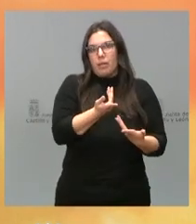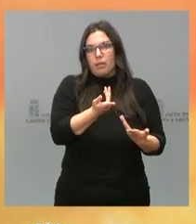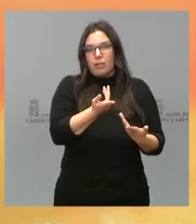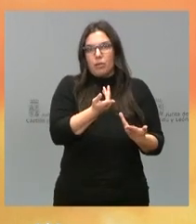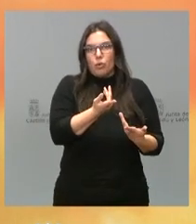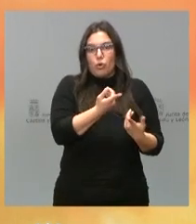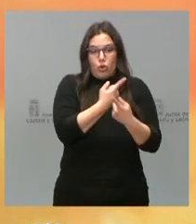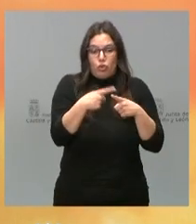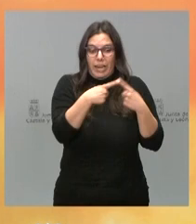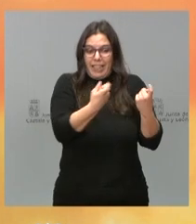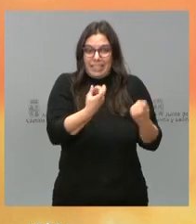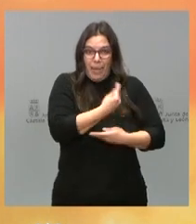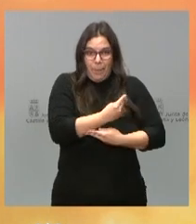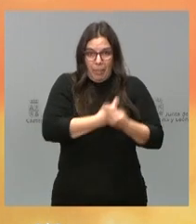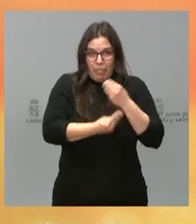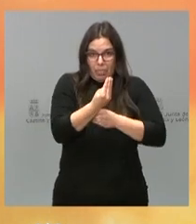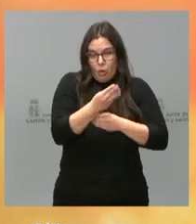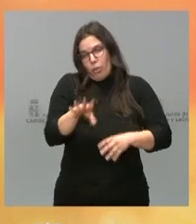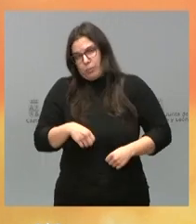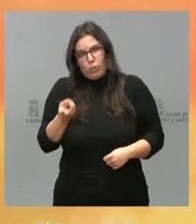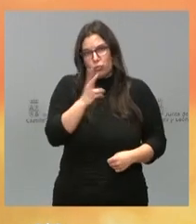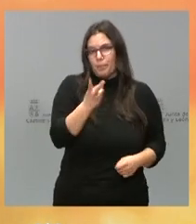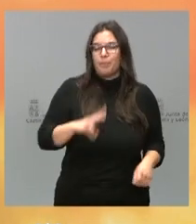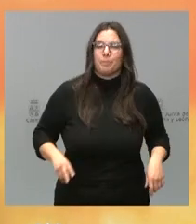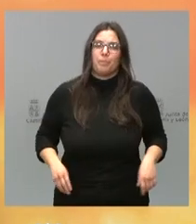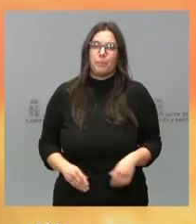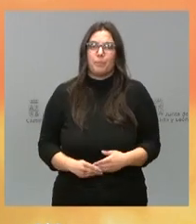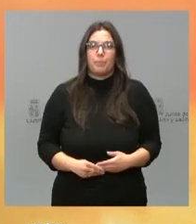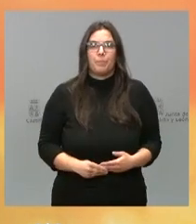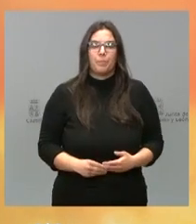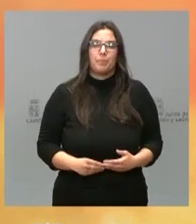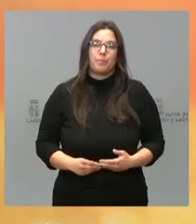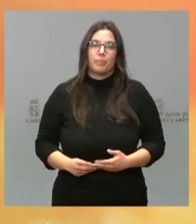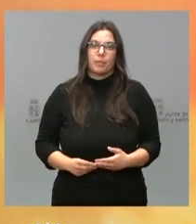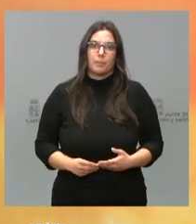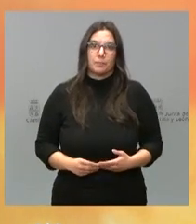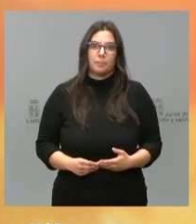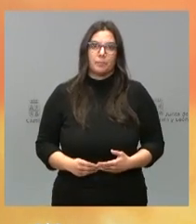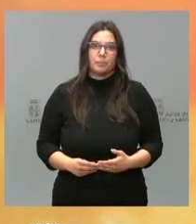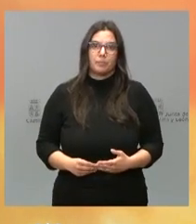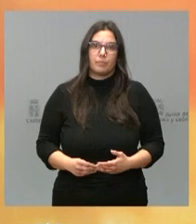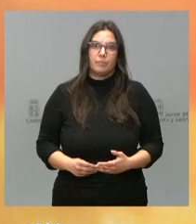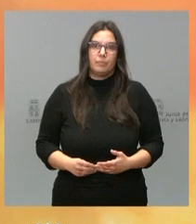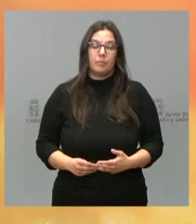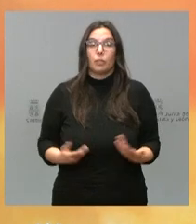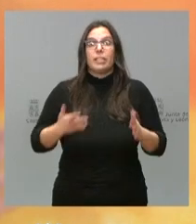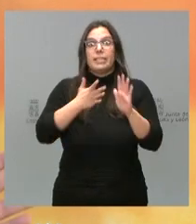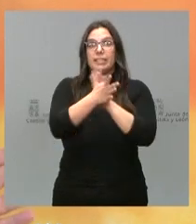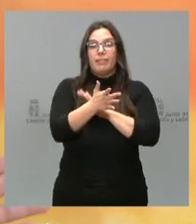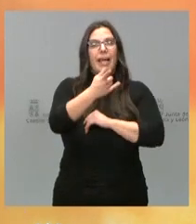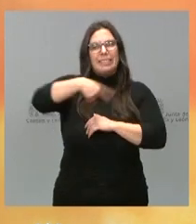de los nacidos o adoptados que reciben esta subvenciones O sea que